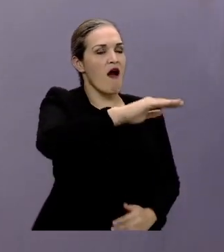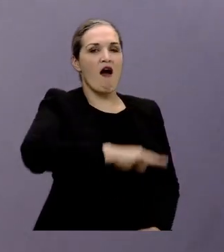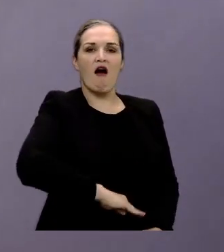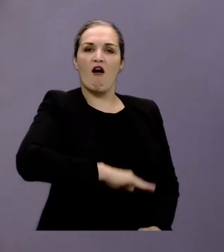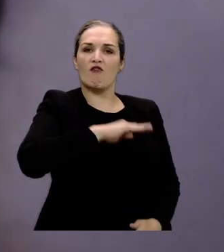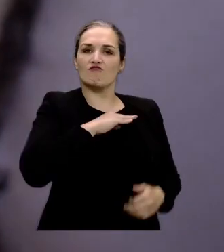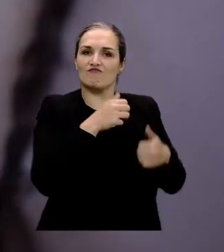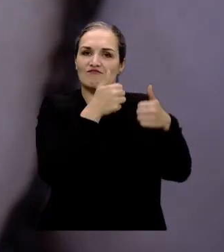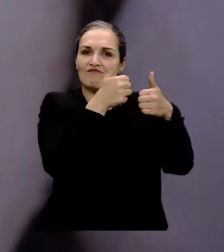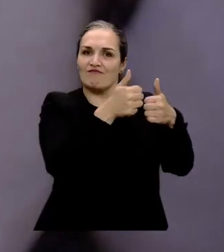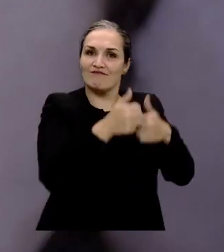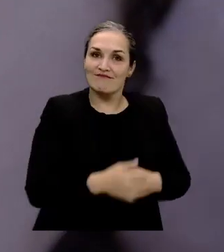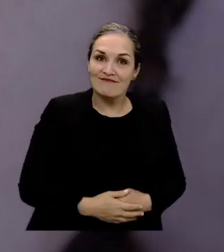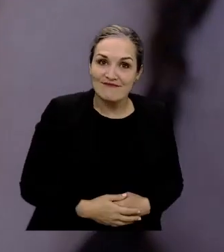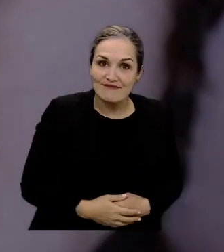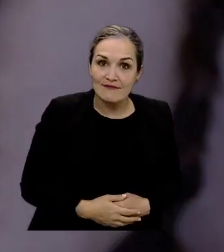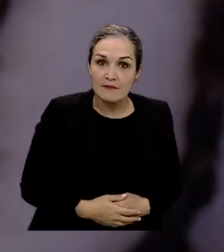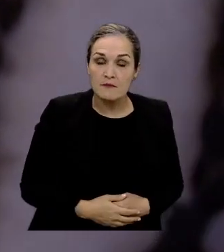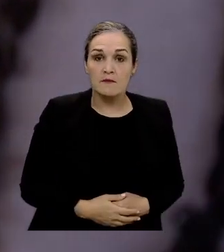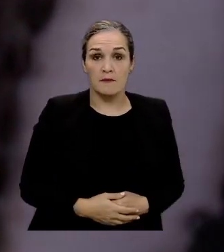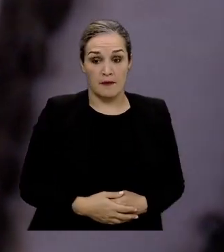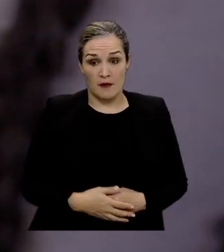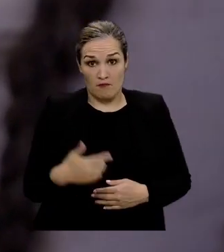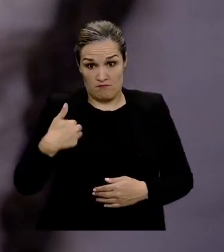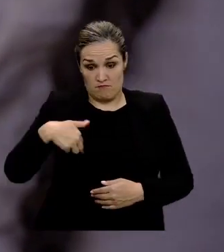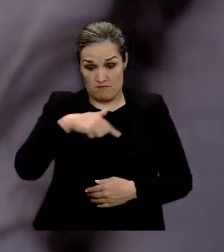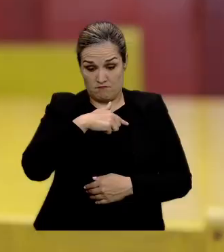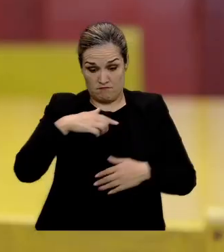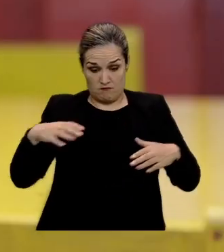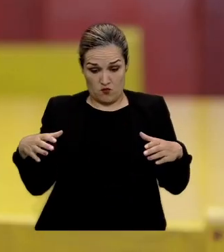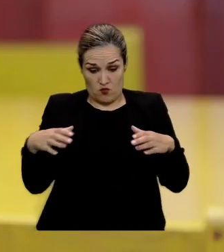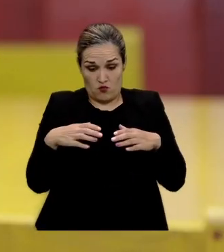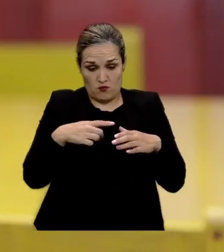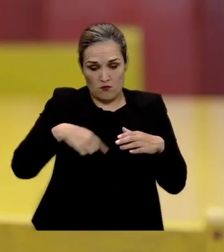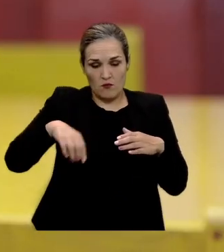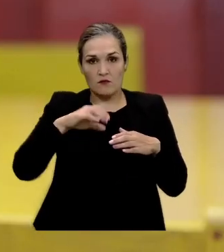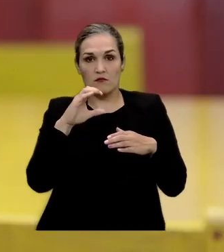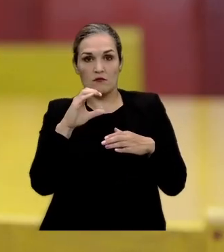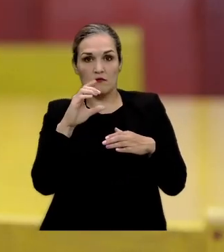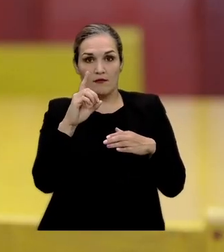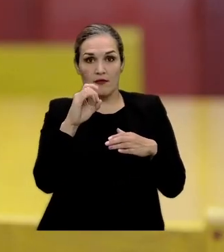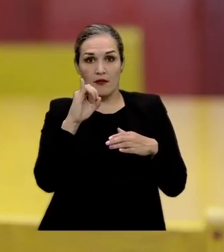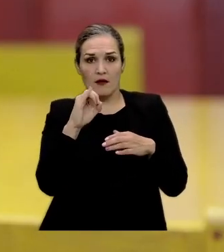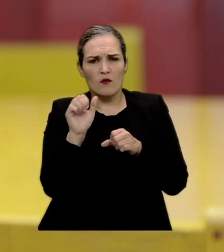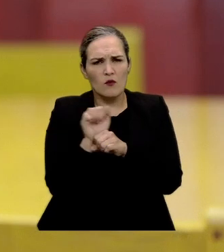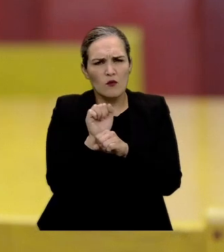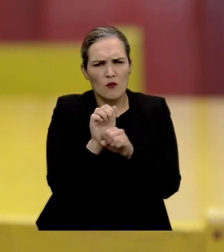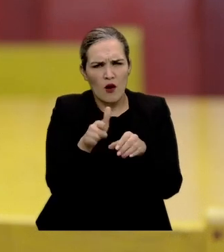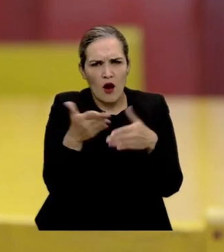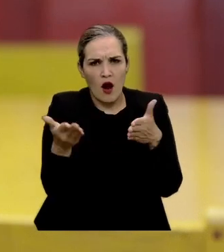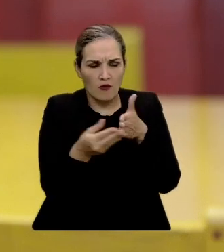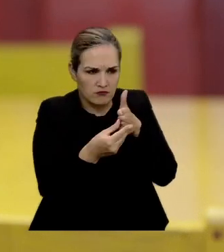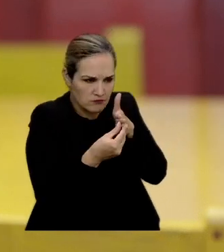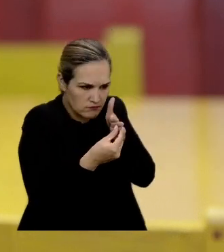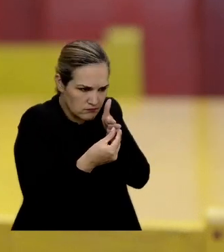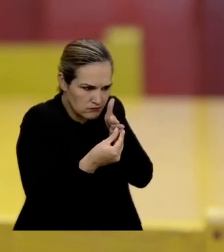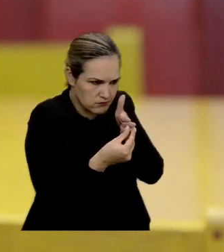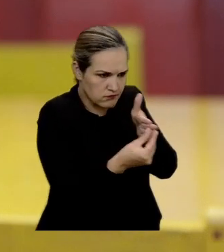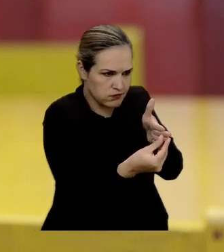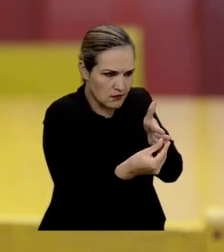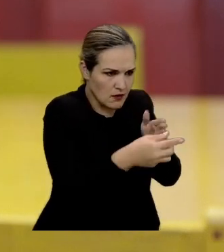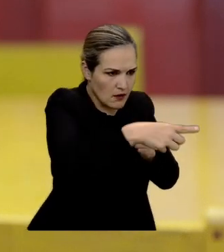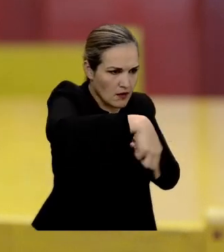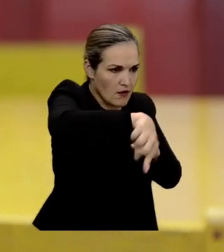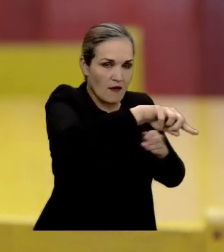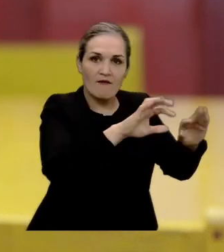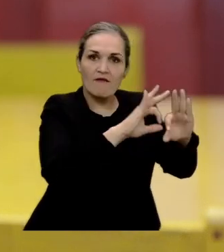replicar de adultos. Bien, lo que nosotros hacemos con el enfoque CDI es orientar a las familias. Somos orientadores,